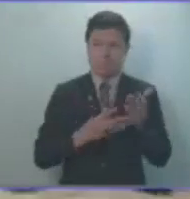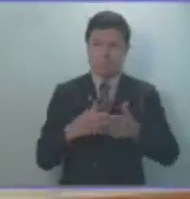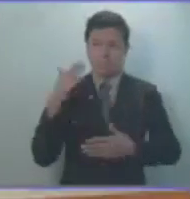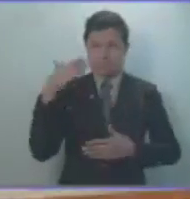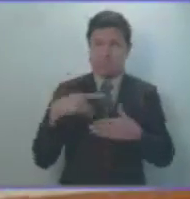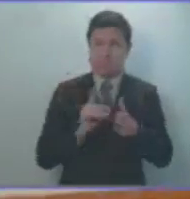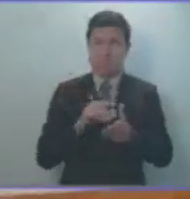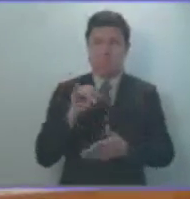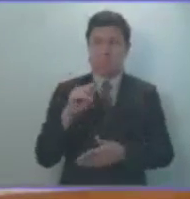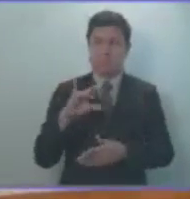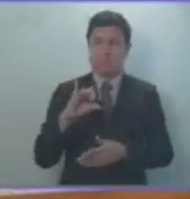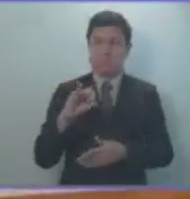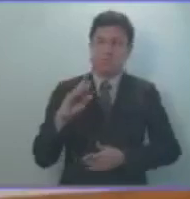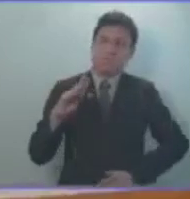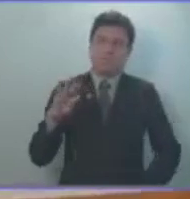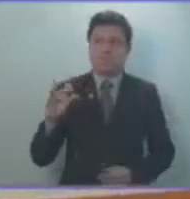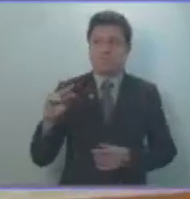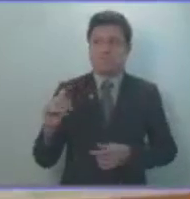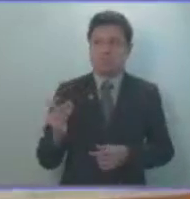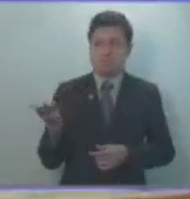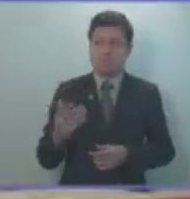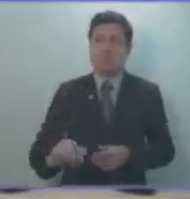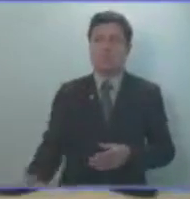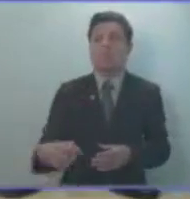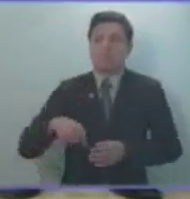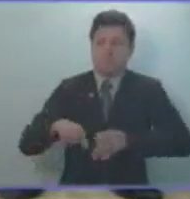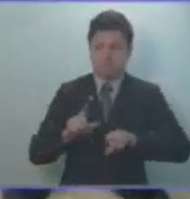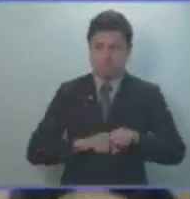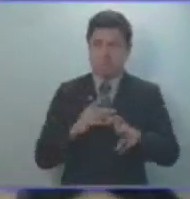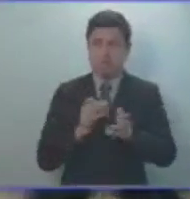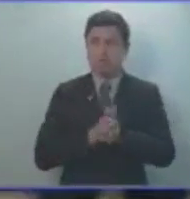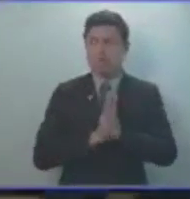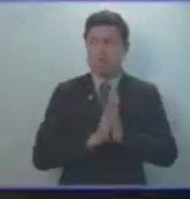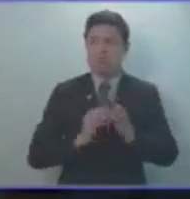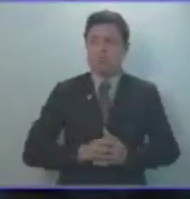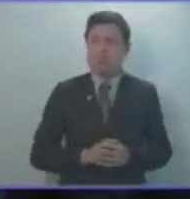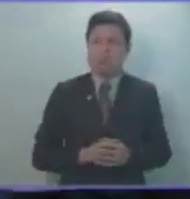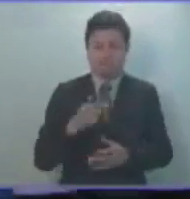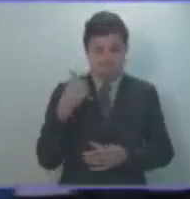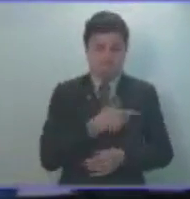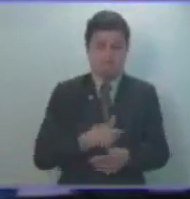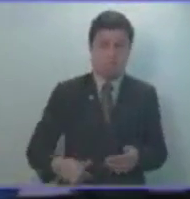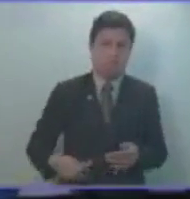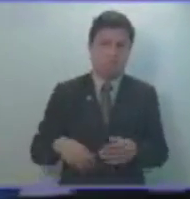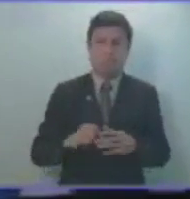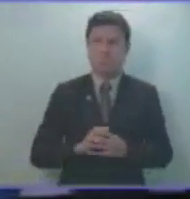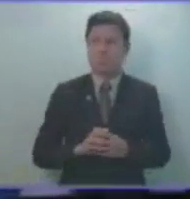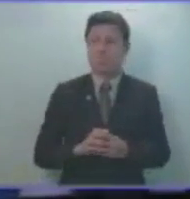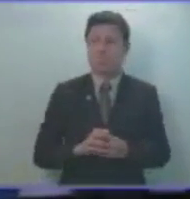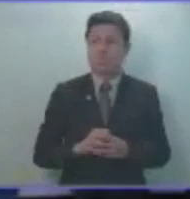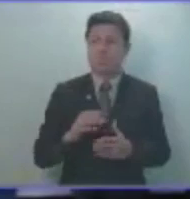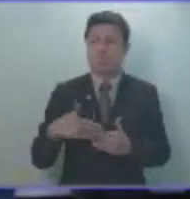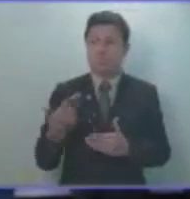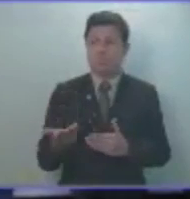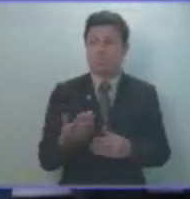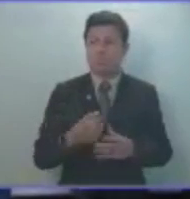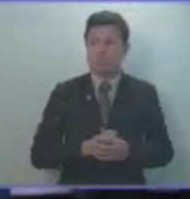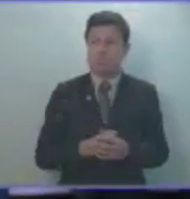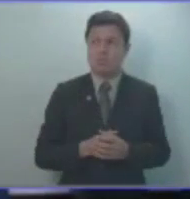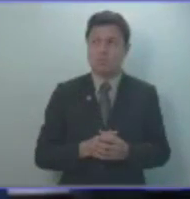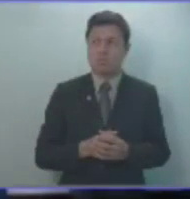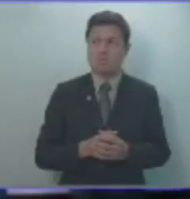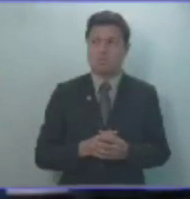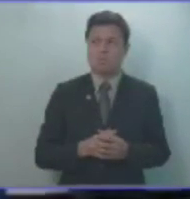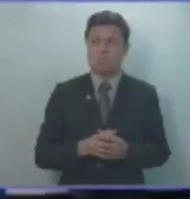Diputada Yancy Urbina tiene unas palabras. Y vamos a pedir al presidente, se queda con nosotros después de la... ¿O se